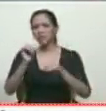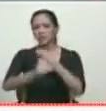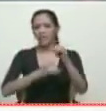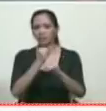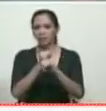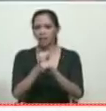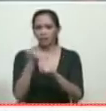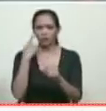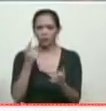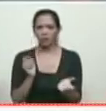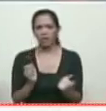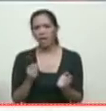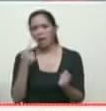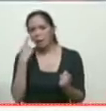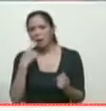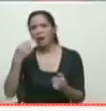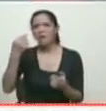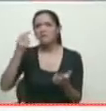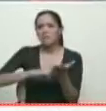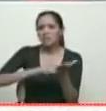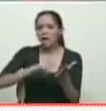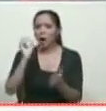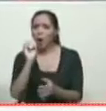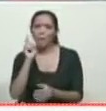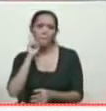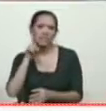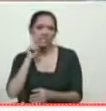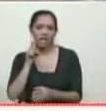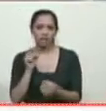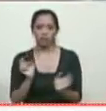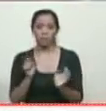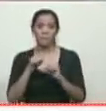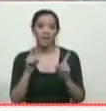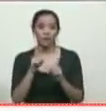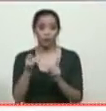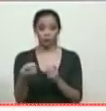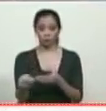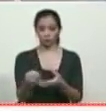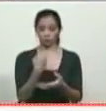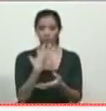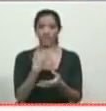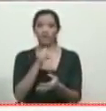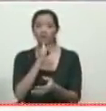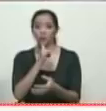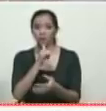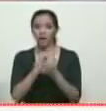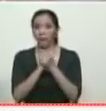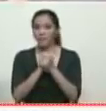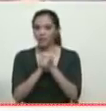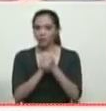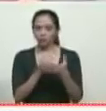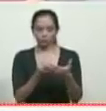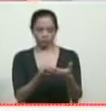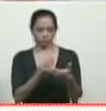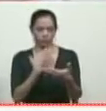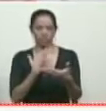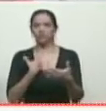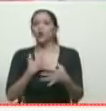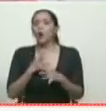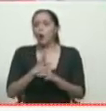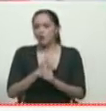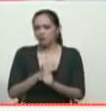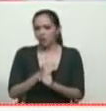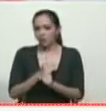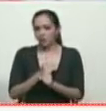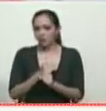Bueno, vamos a ver si es verdad o es mentira. Pero cuando tú recibes información de tus contactos, tú estás desarmado, estás confiado. Y